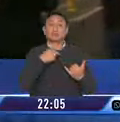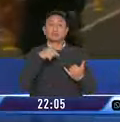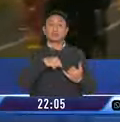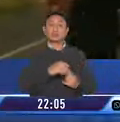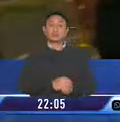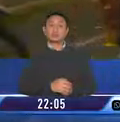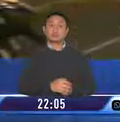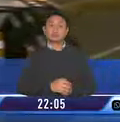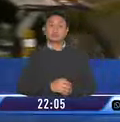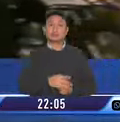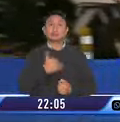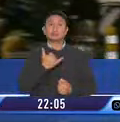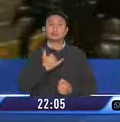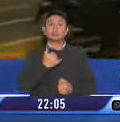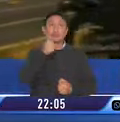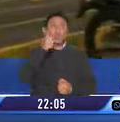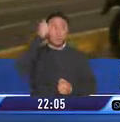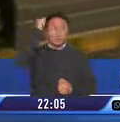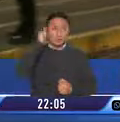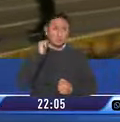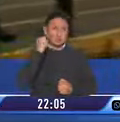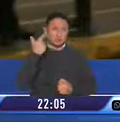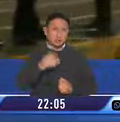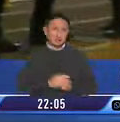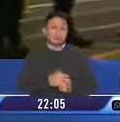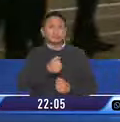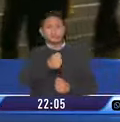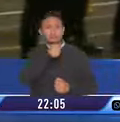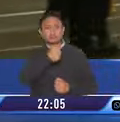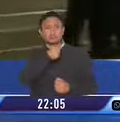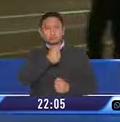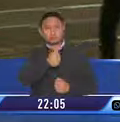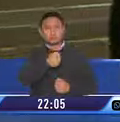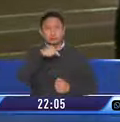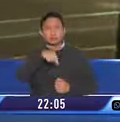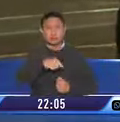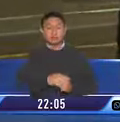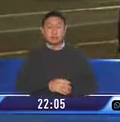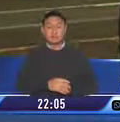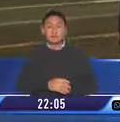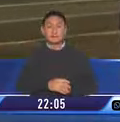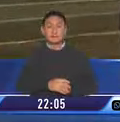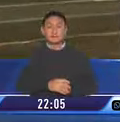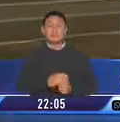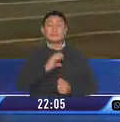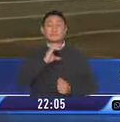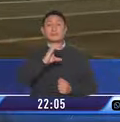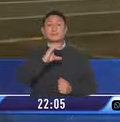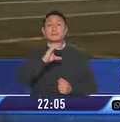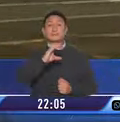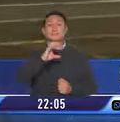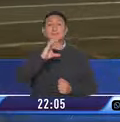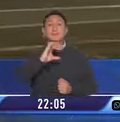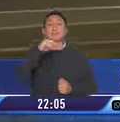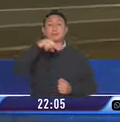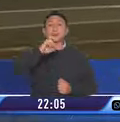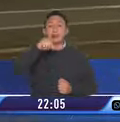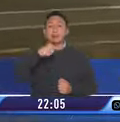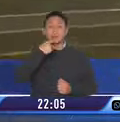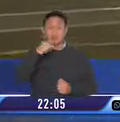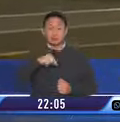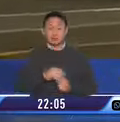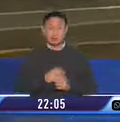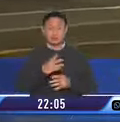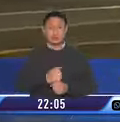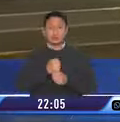esto a días, ¿no? Ayer hubo una rueda de prensa de parte del Consejo Nacional Electoral en donde se hablaba de